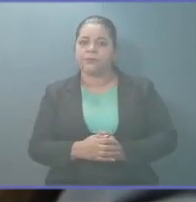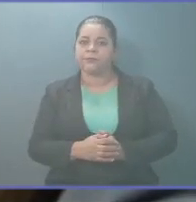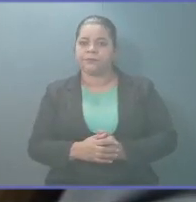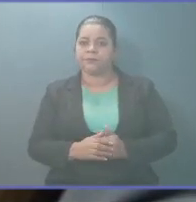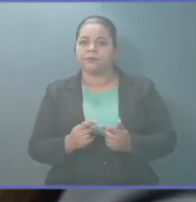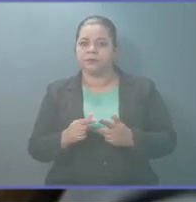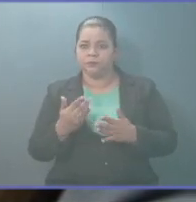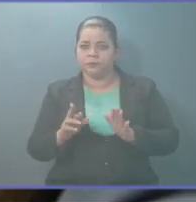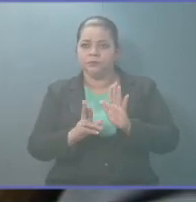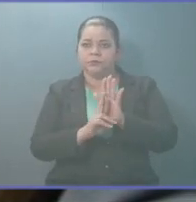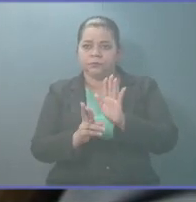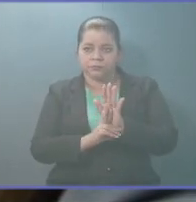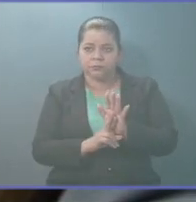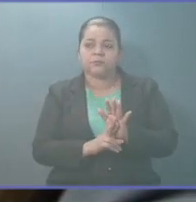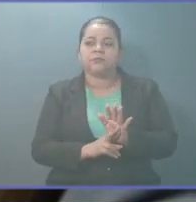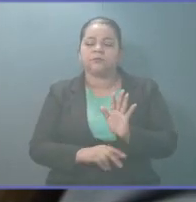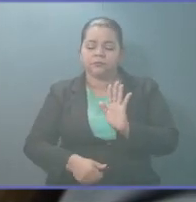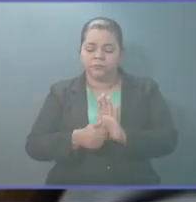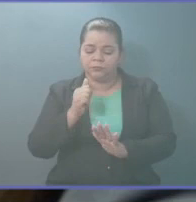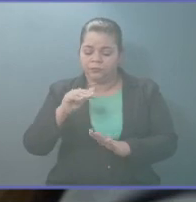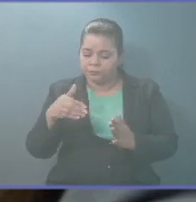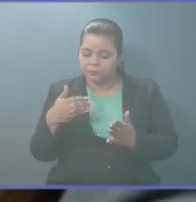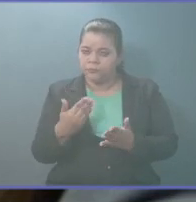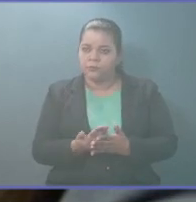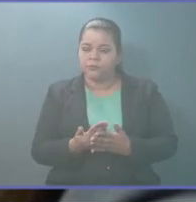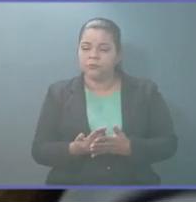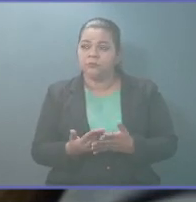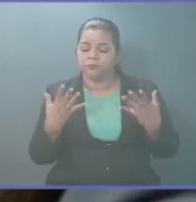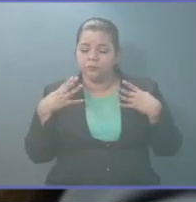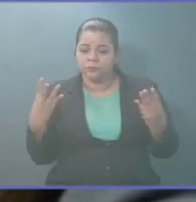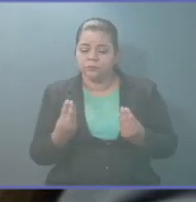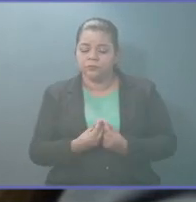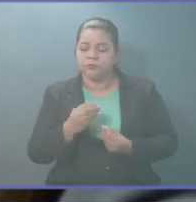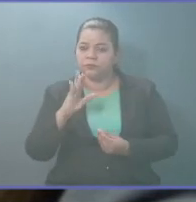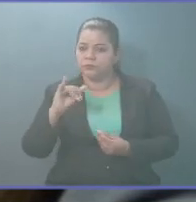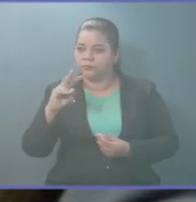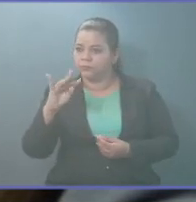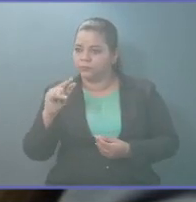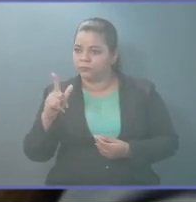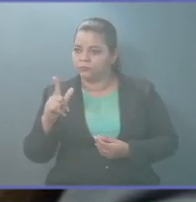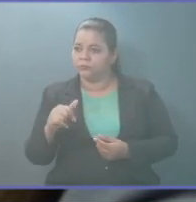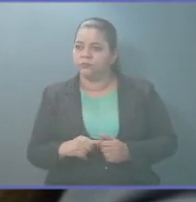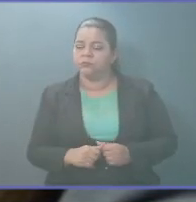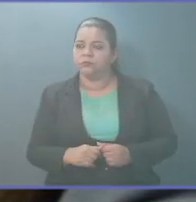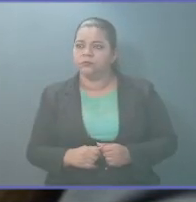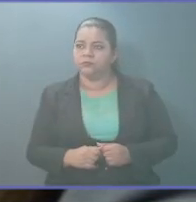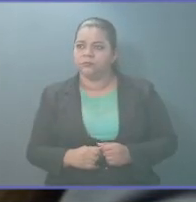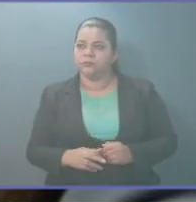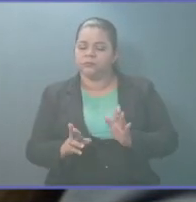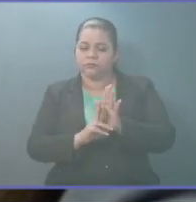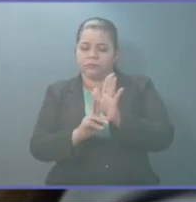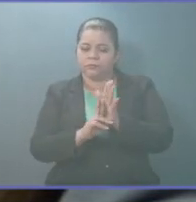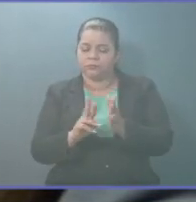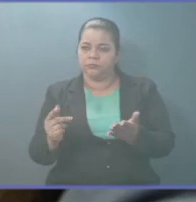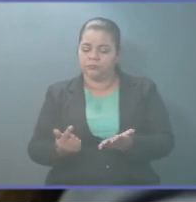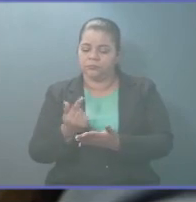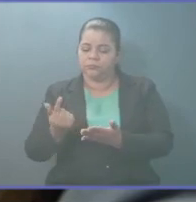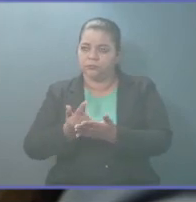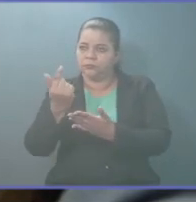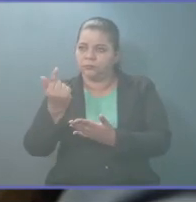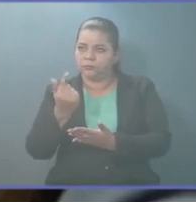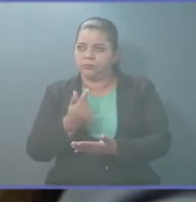Entonces yo sí creo que debe de llevar estimatoria la redacción y que